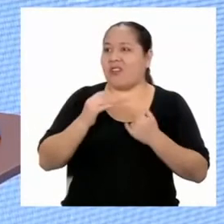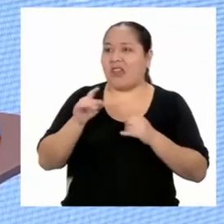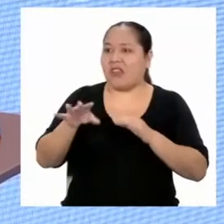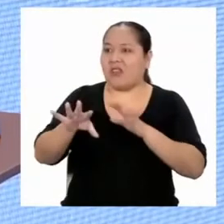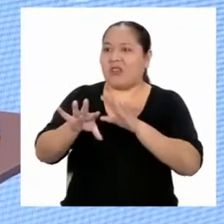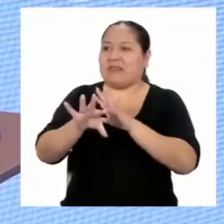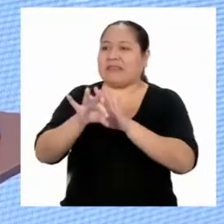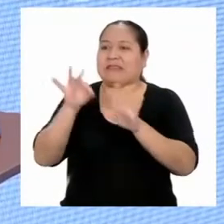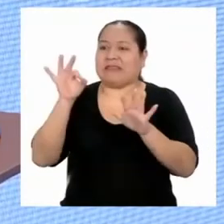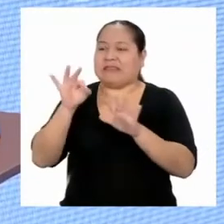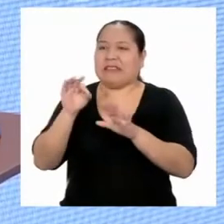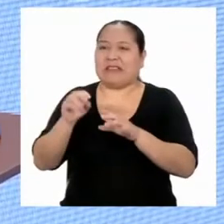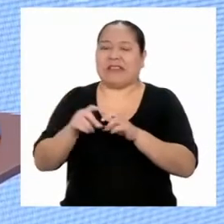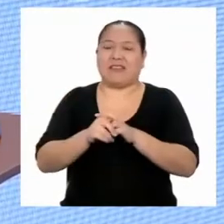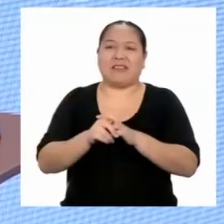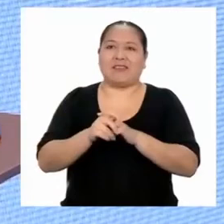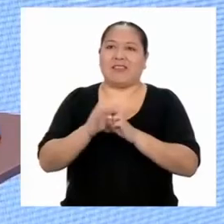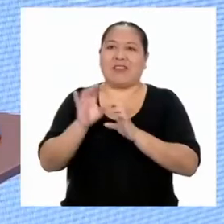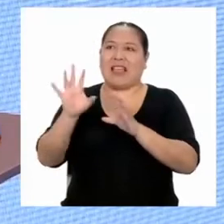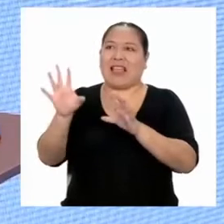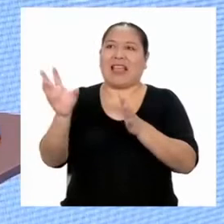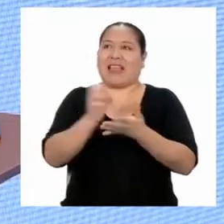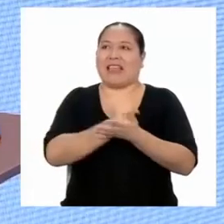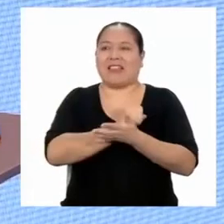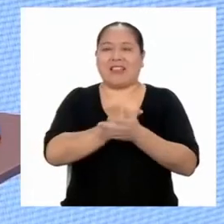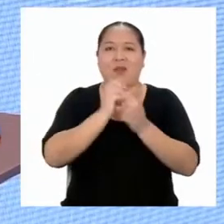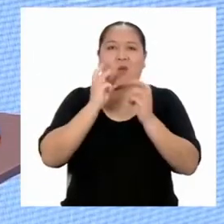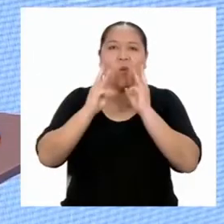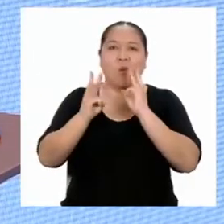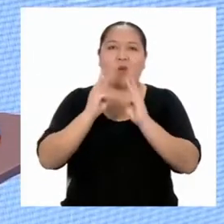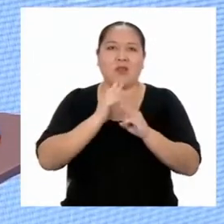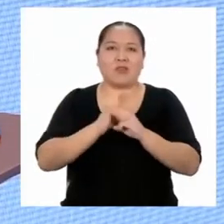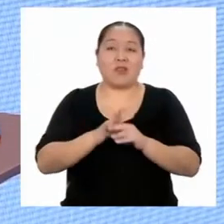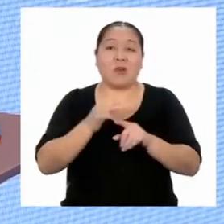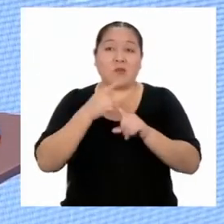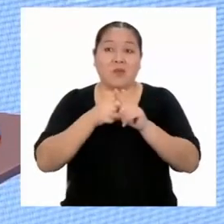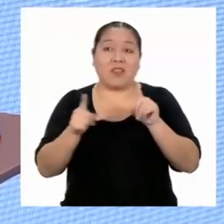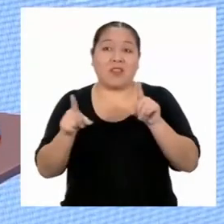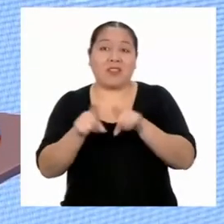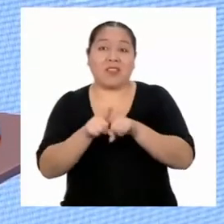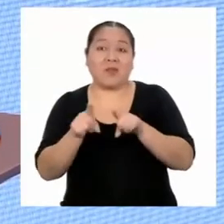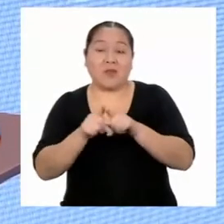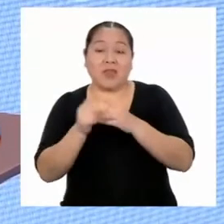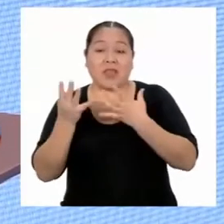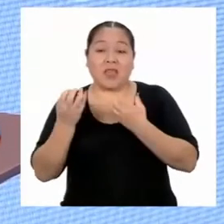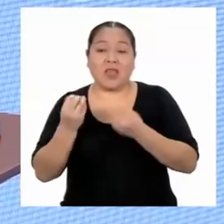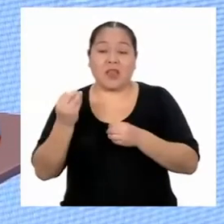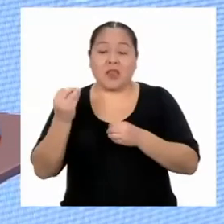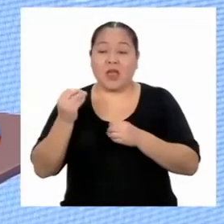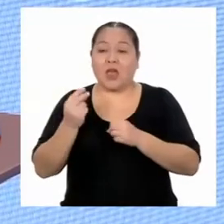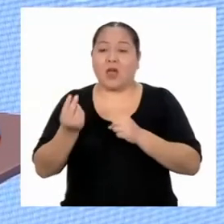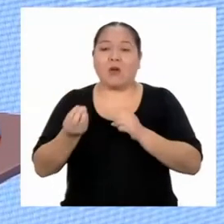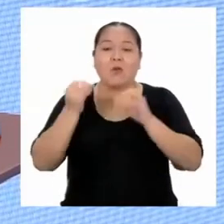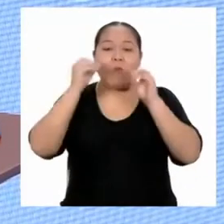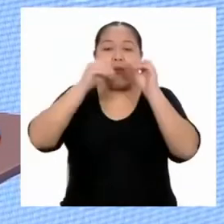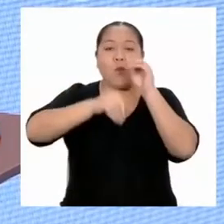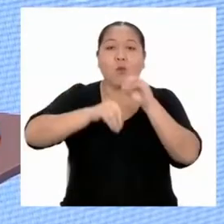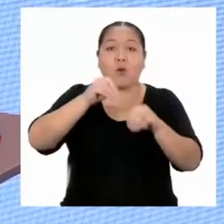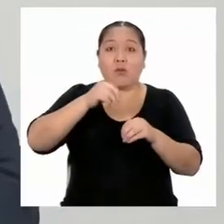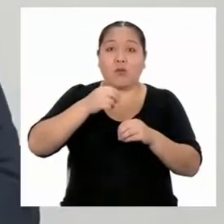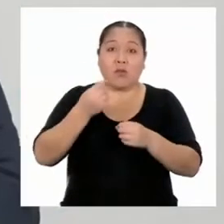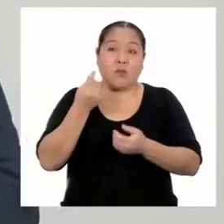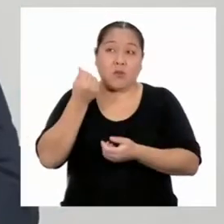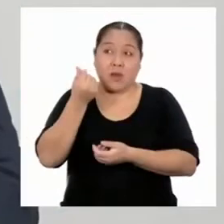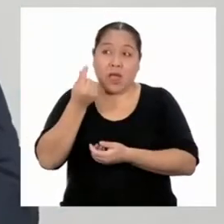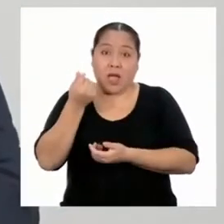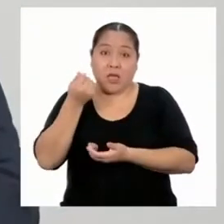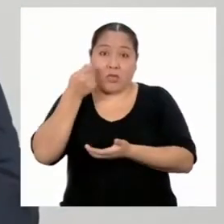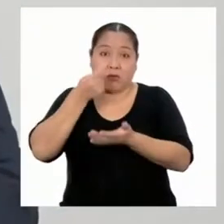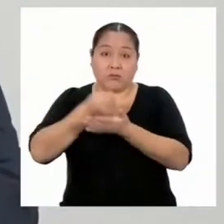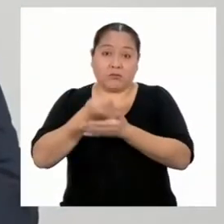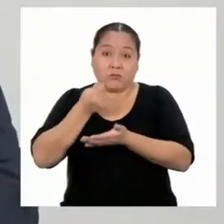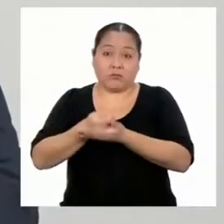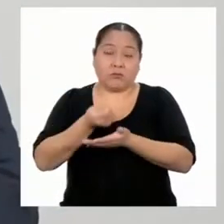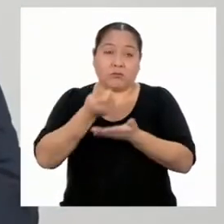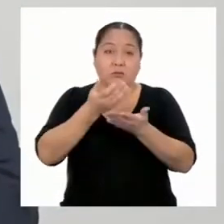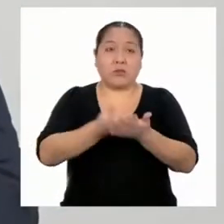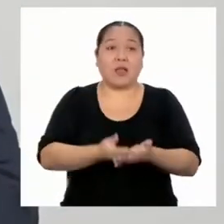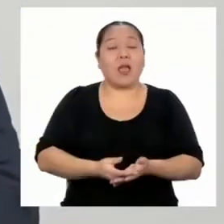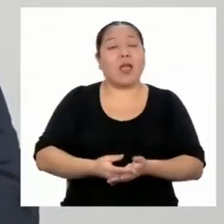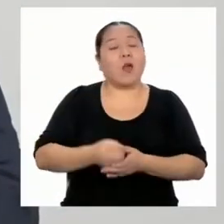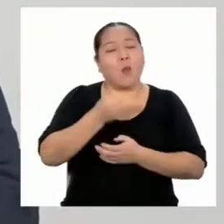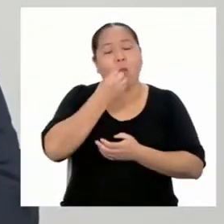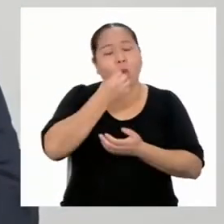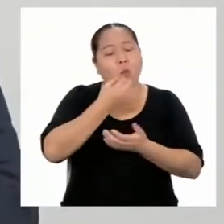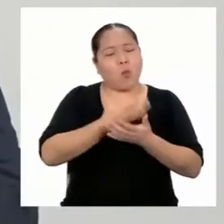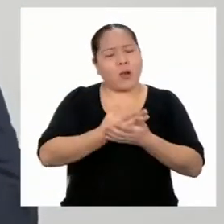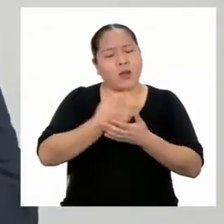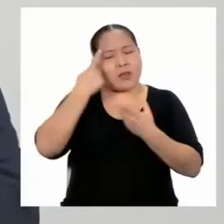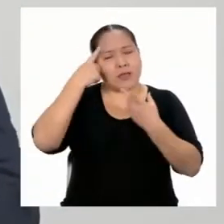WhatsApp. El tema es que también anda interesado en invertir algunos ahorros que ha estado juntando por varios años. Hay que tomar buenas decisiones